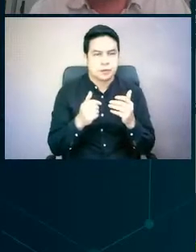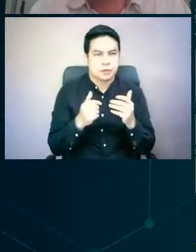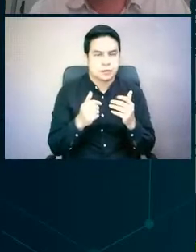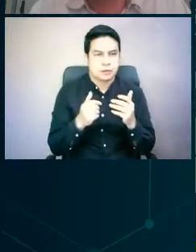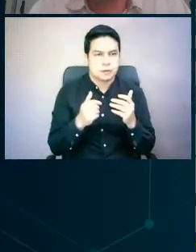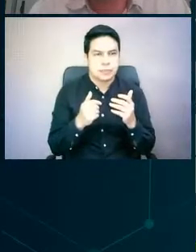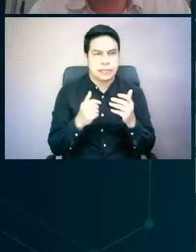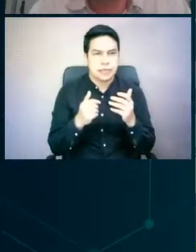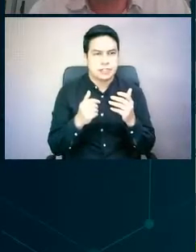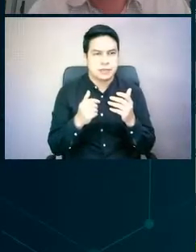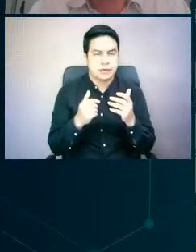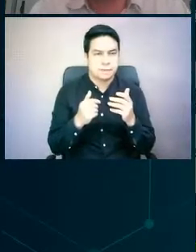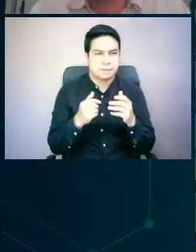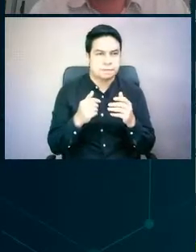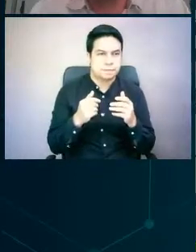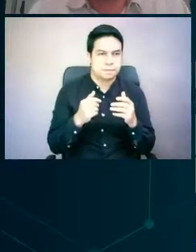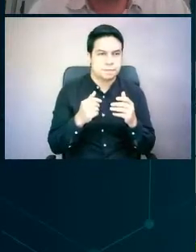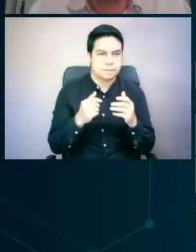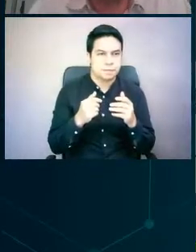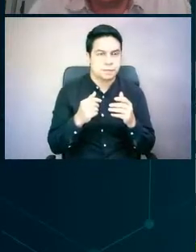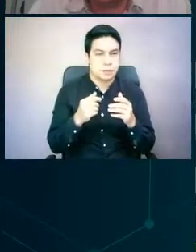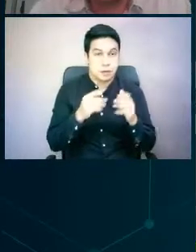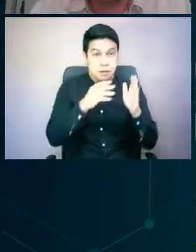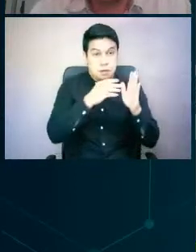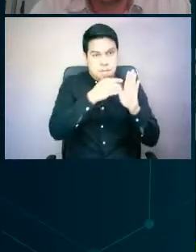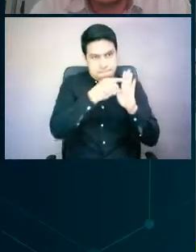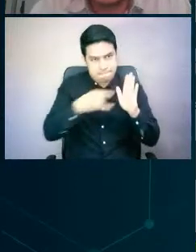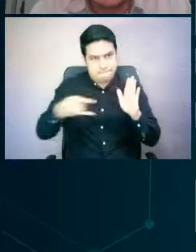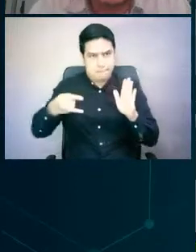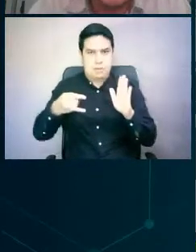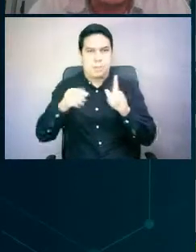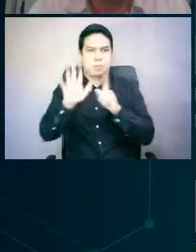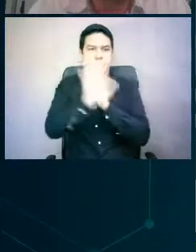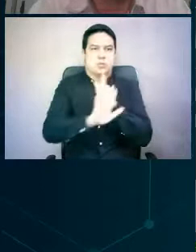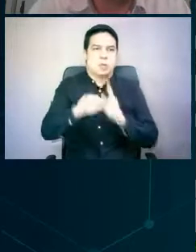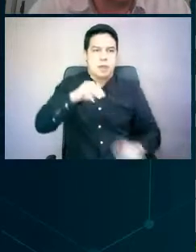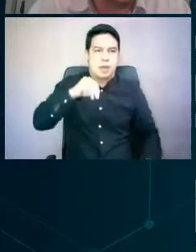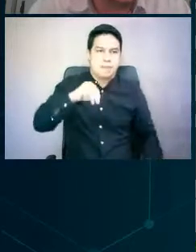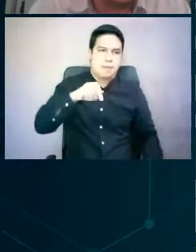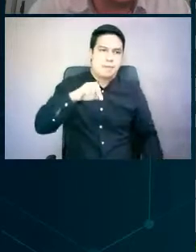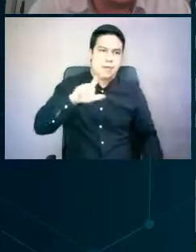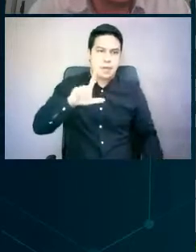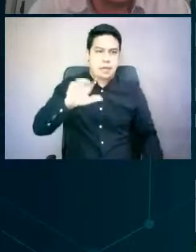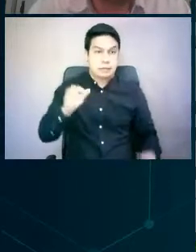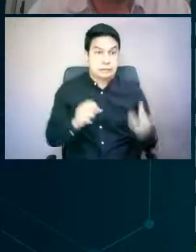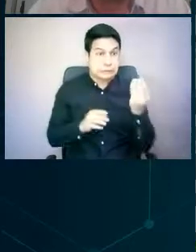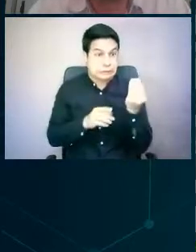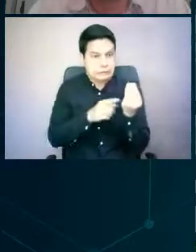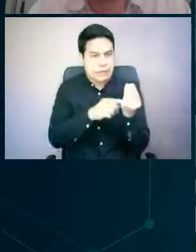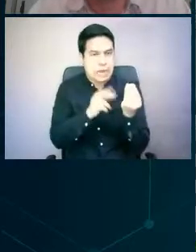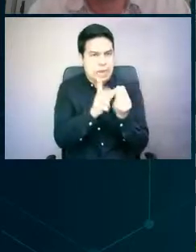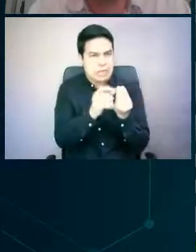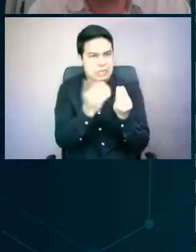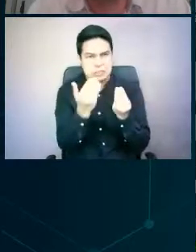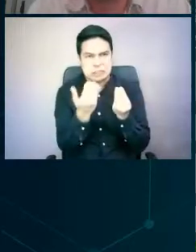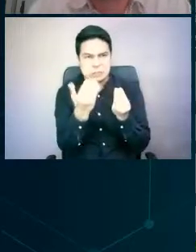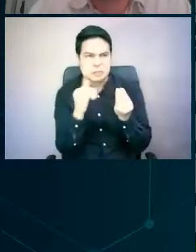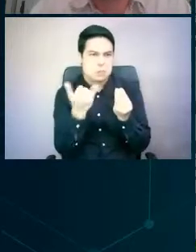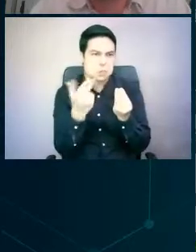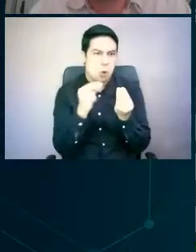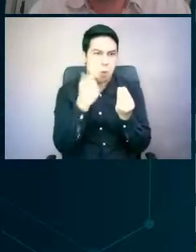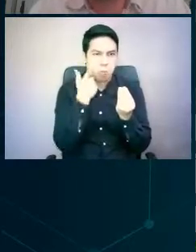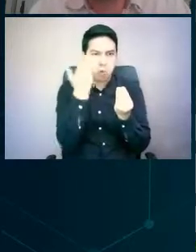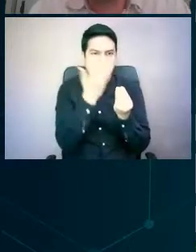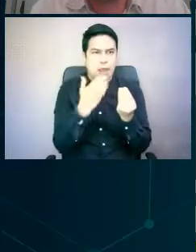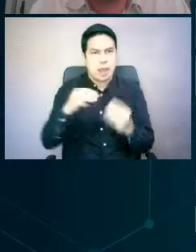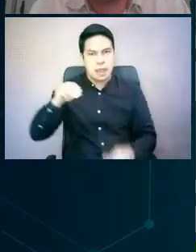utilizando el canal de comunicaciones con red MPLS. Pues básicamente, ese fue pues el montaje que realizamos en la